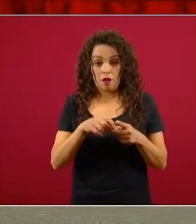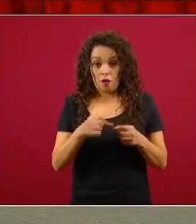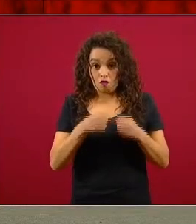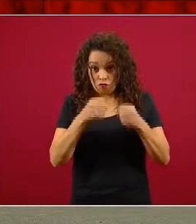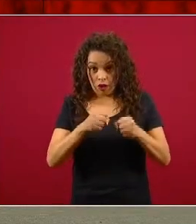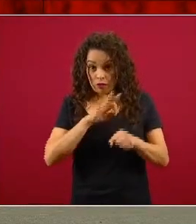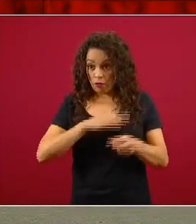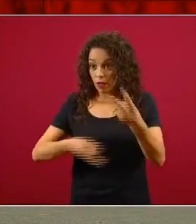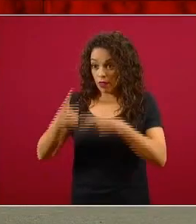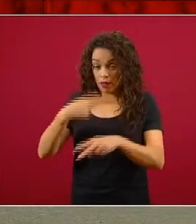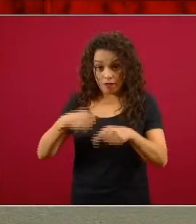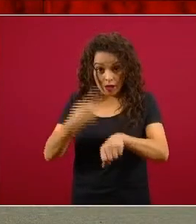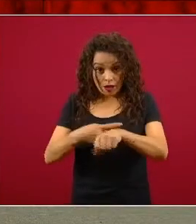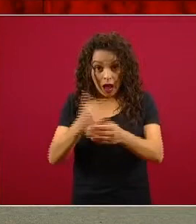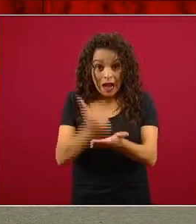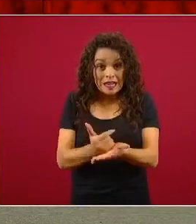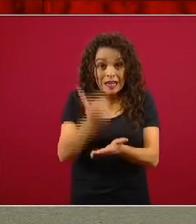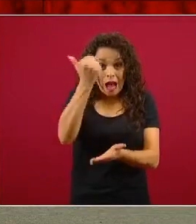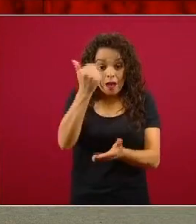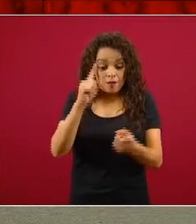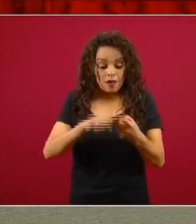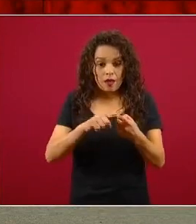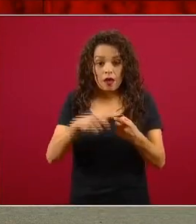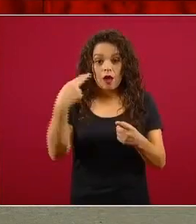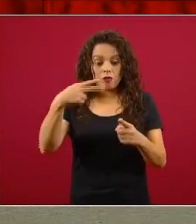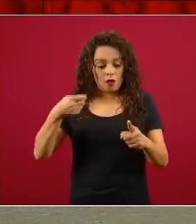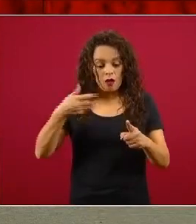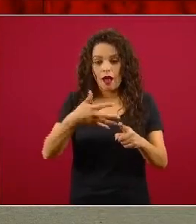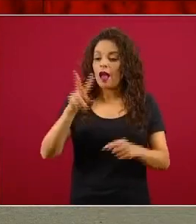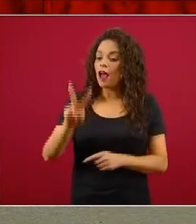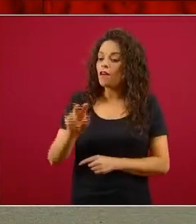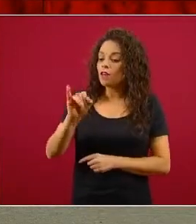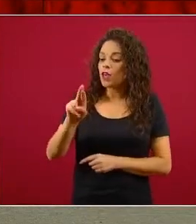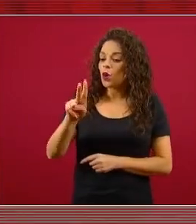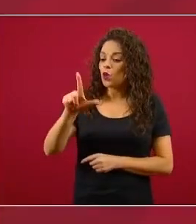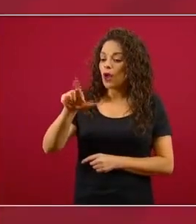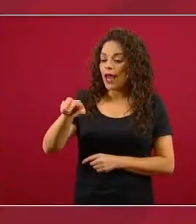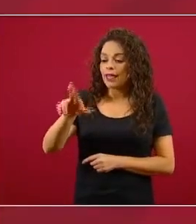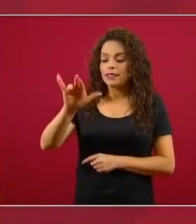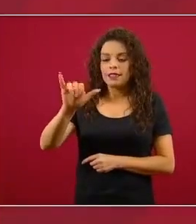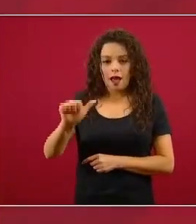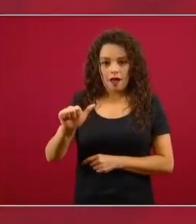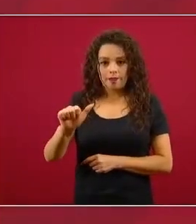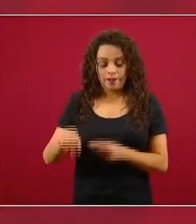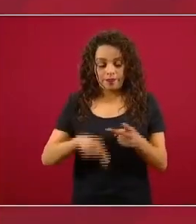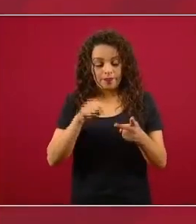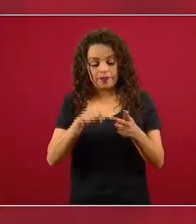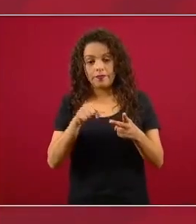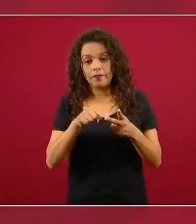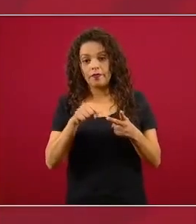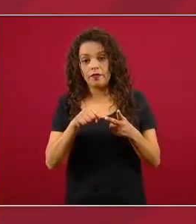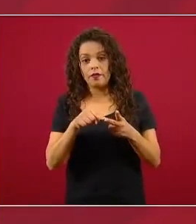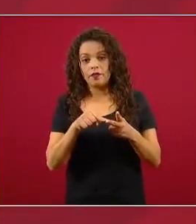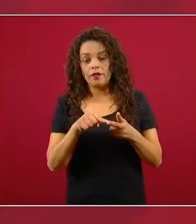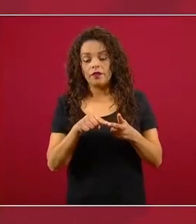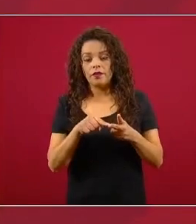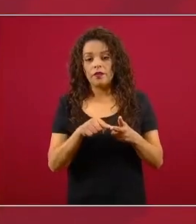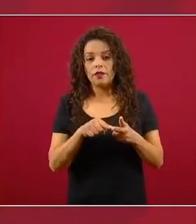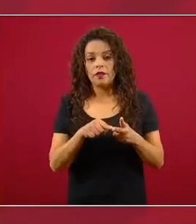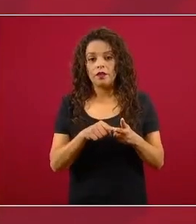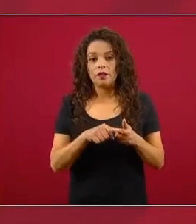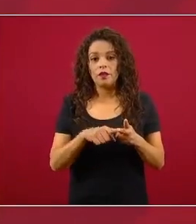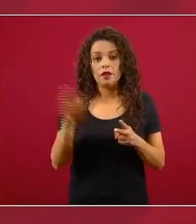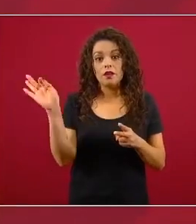sobre todo enfermedad grave, y eso se llama virulencia. Lo segundo es la posibilidad